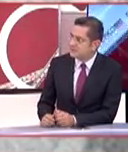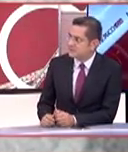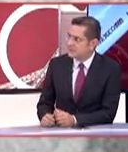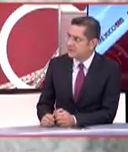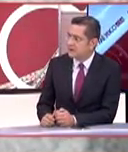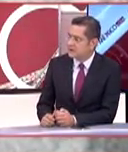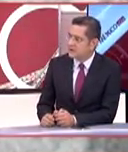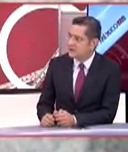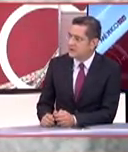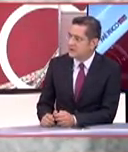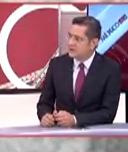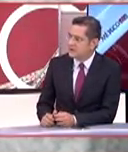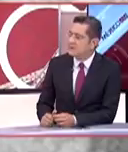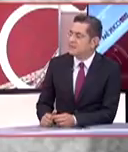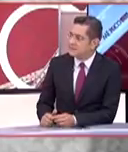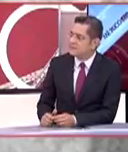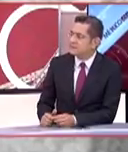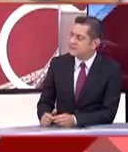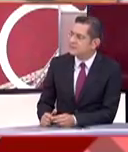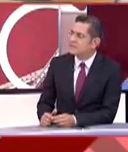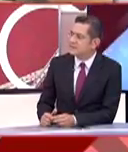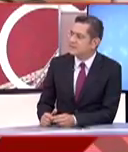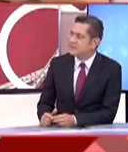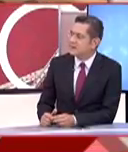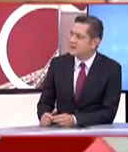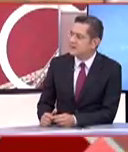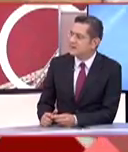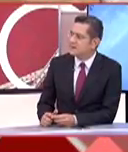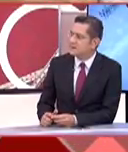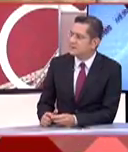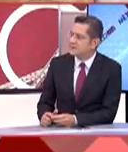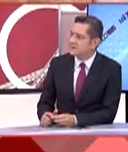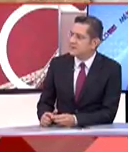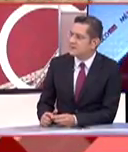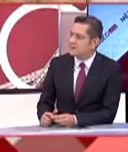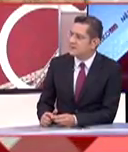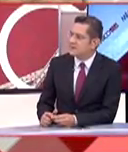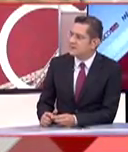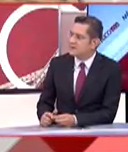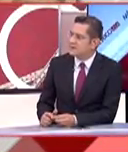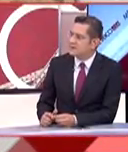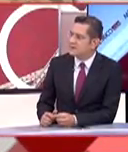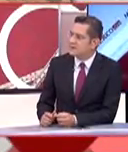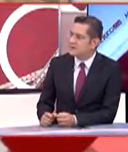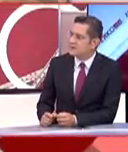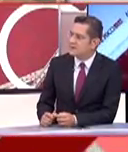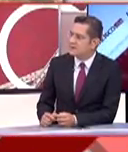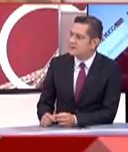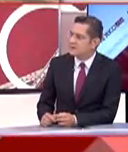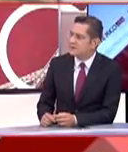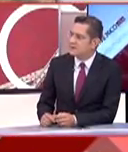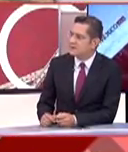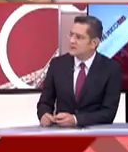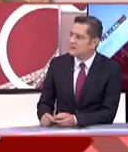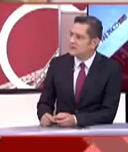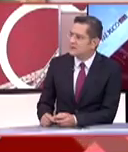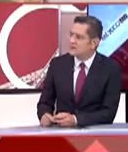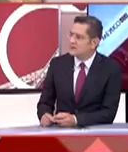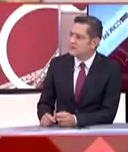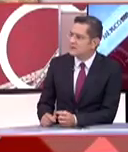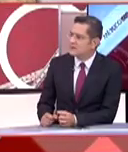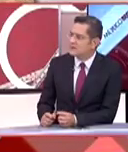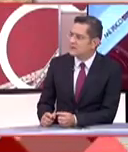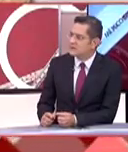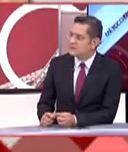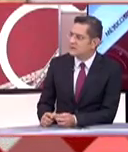las tradiciones lexicográficas tradicionales añade lo que él conoce, su conocimiento que es principalmente literario y no